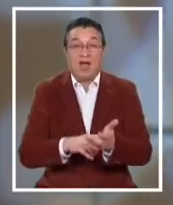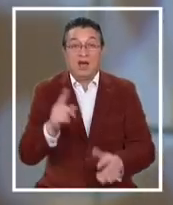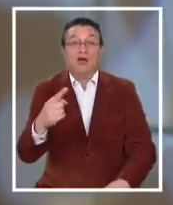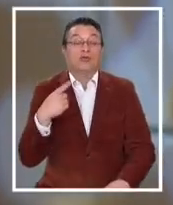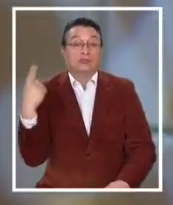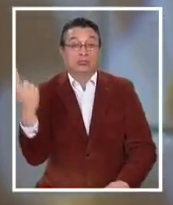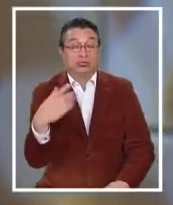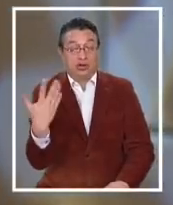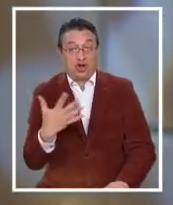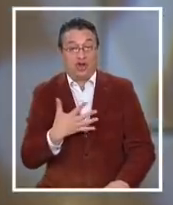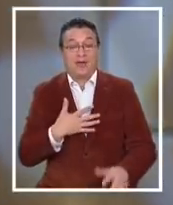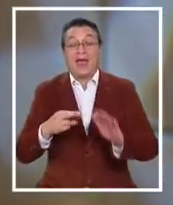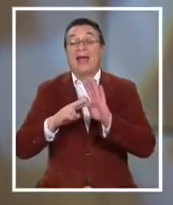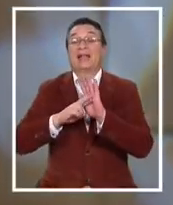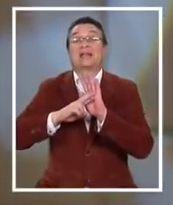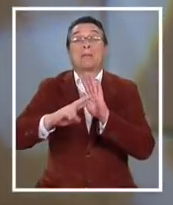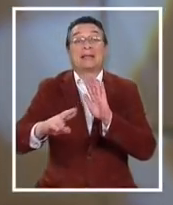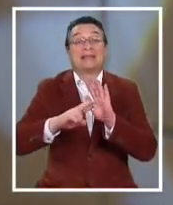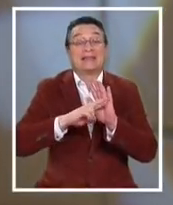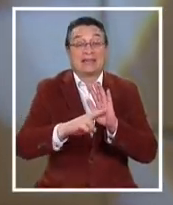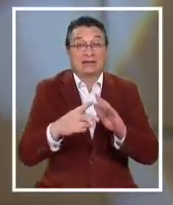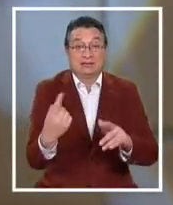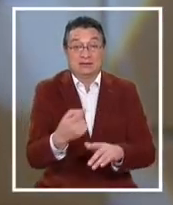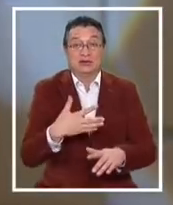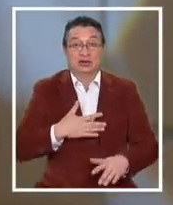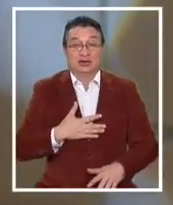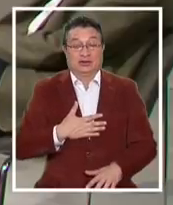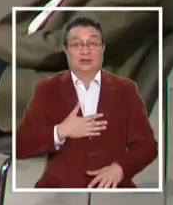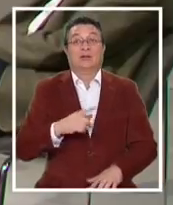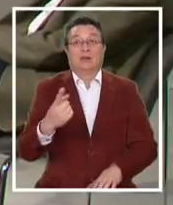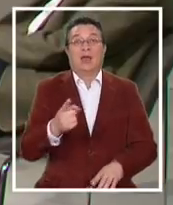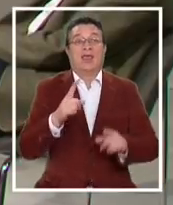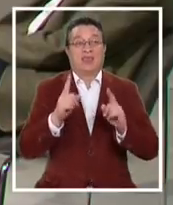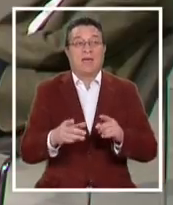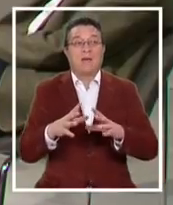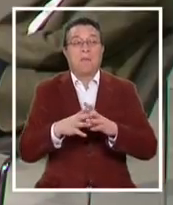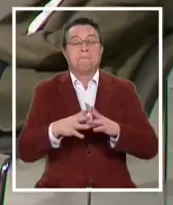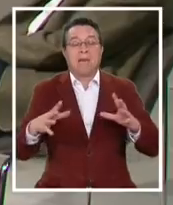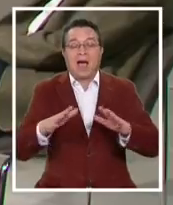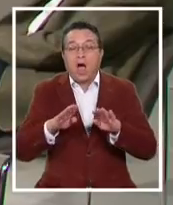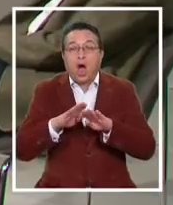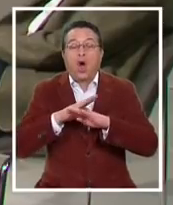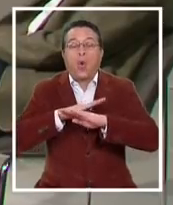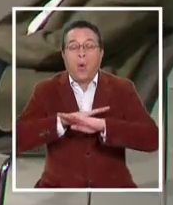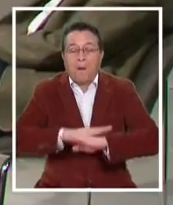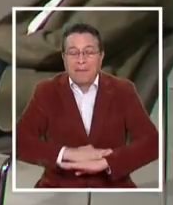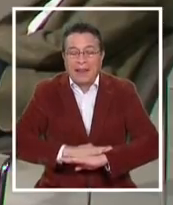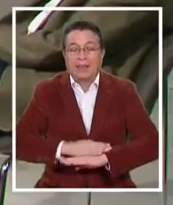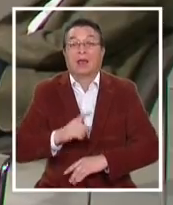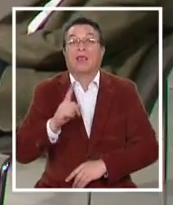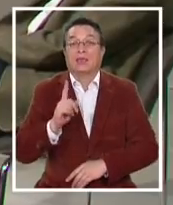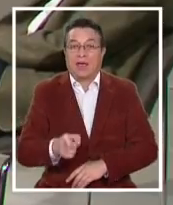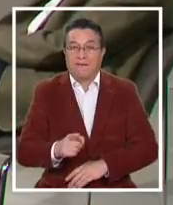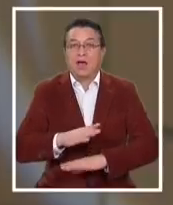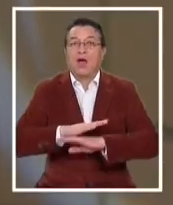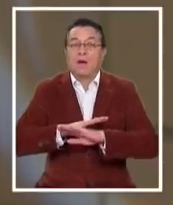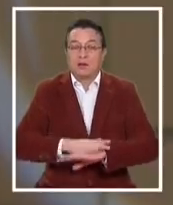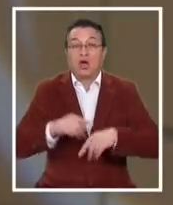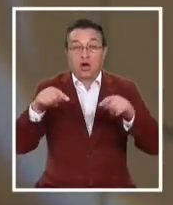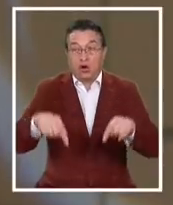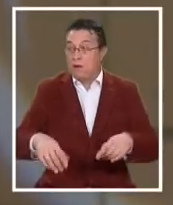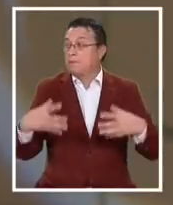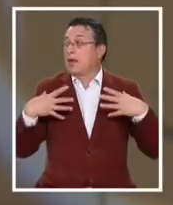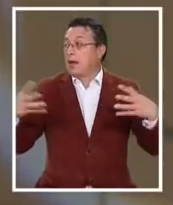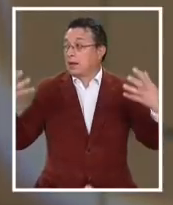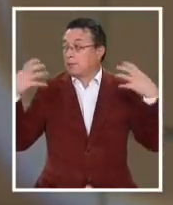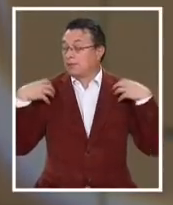estamos en cargos de representación tenemos que ser un poco, o sea, más bien, mucho más humildes, pero hoy día las